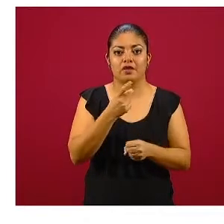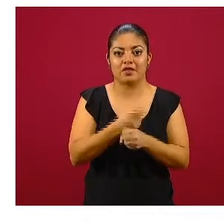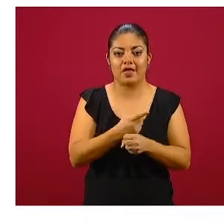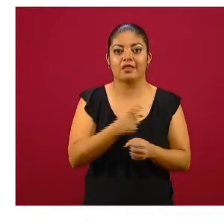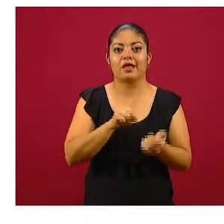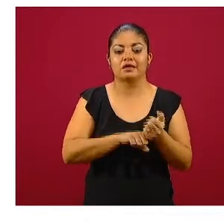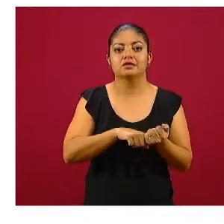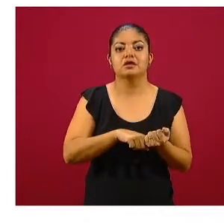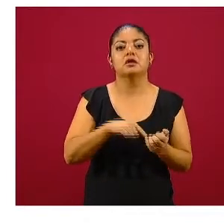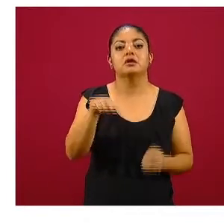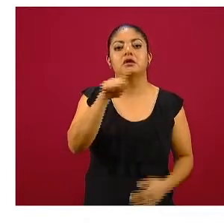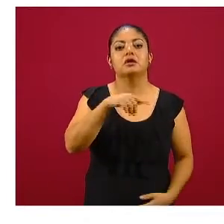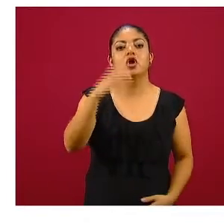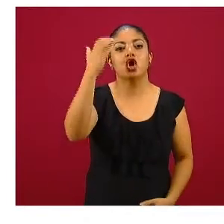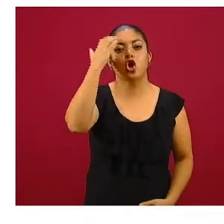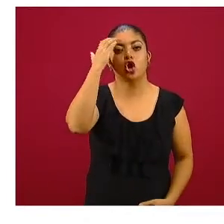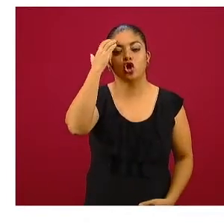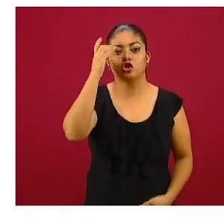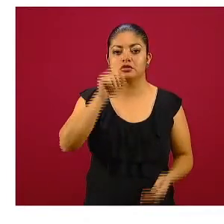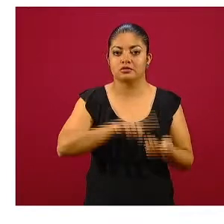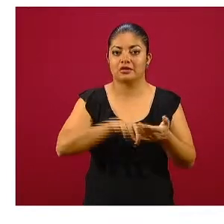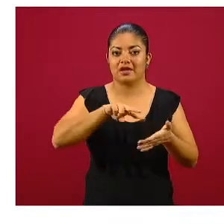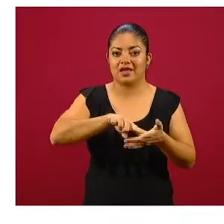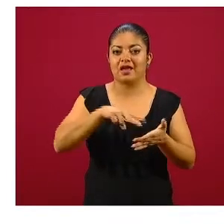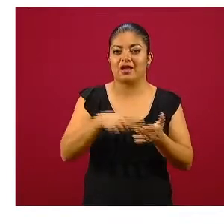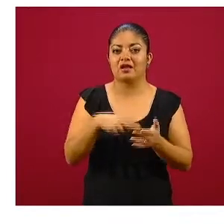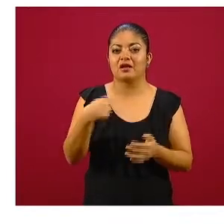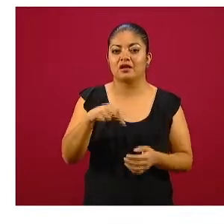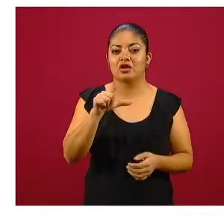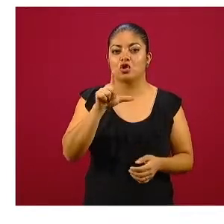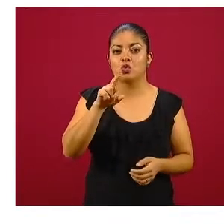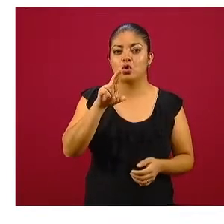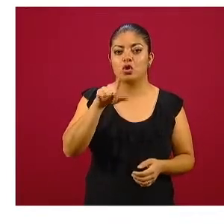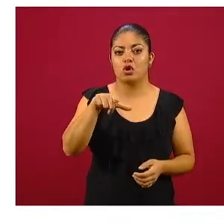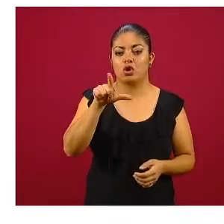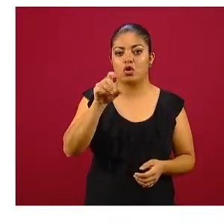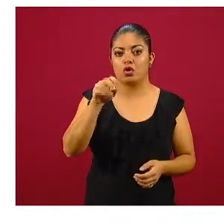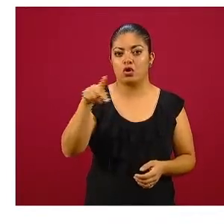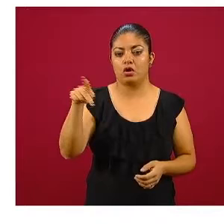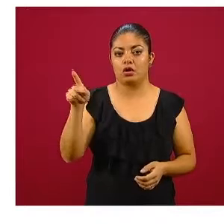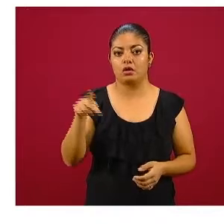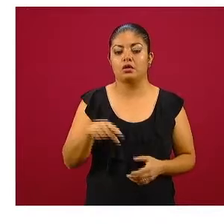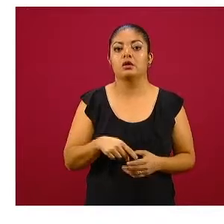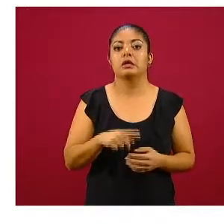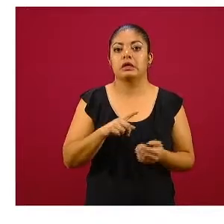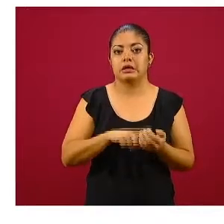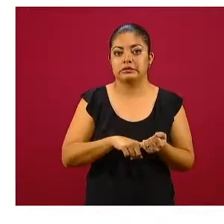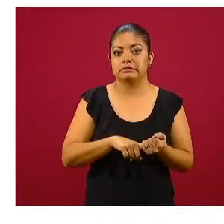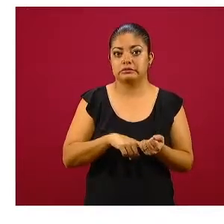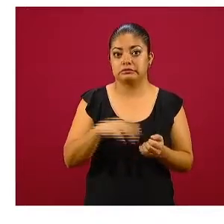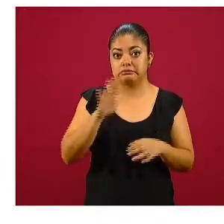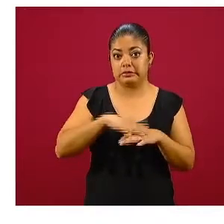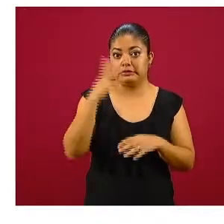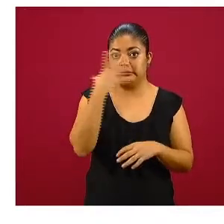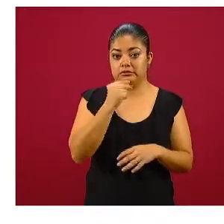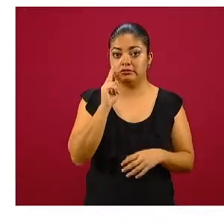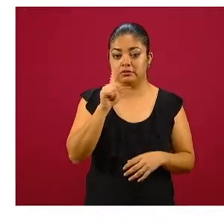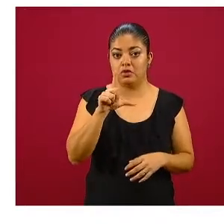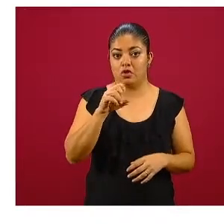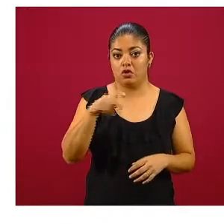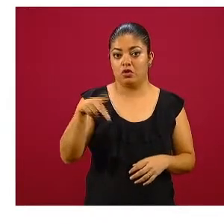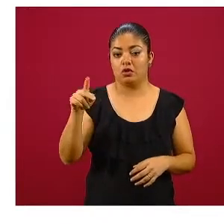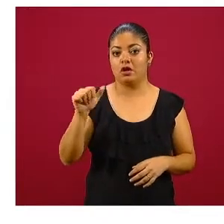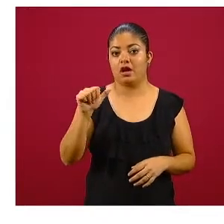conocen los ingenieros como el look and feel, o sea, está más bonita la aplicación, tiene